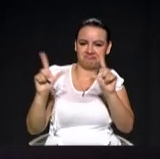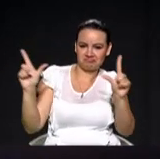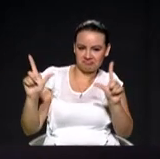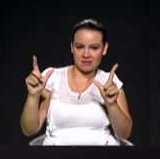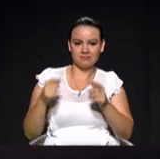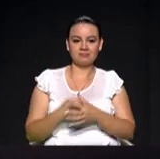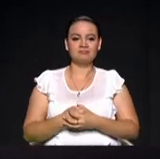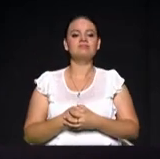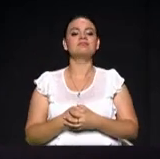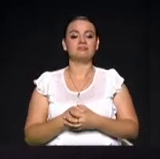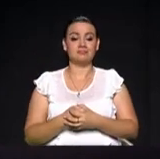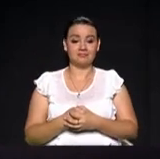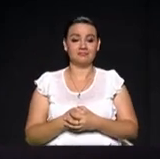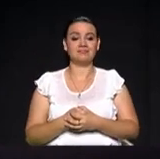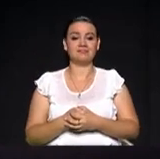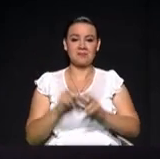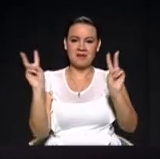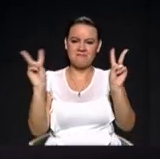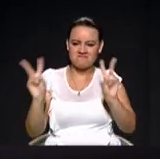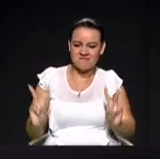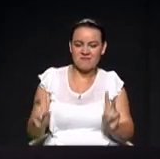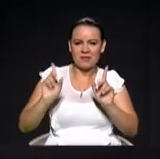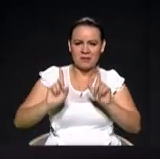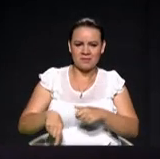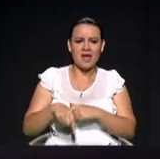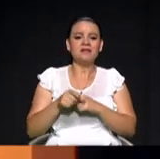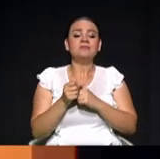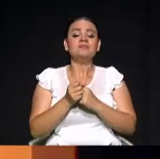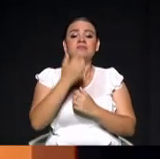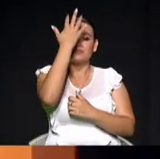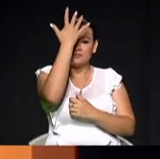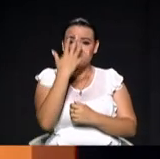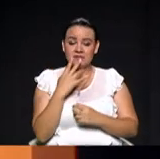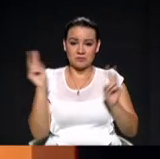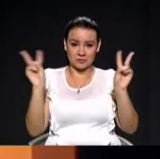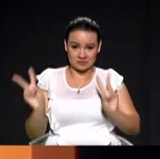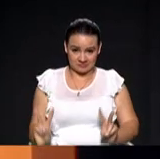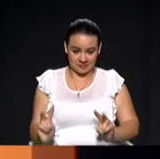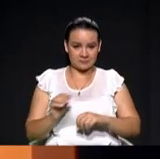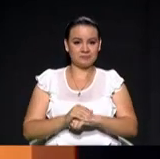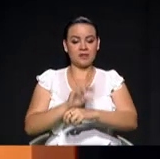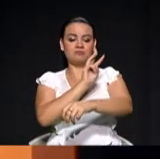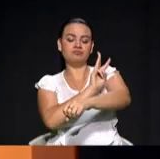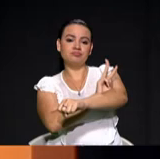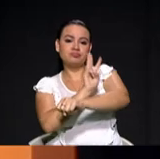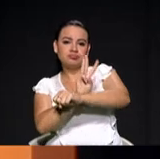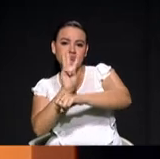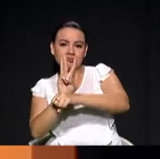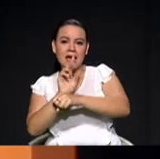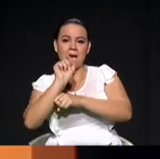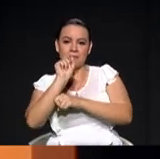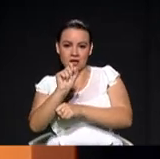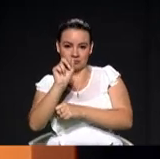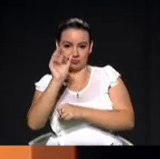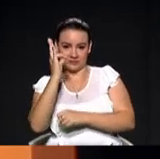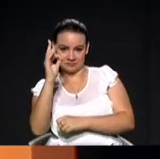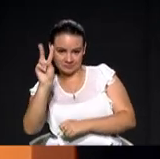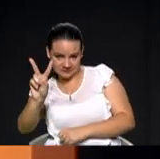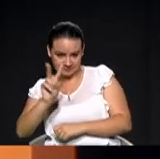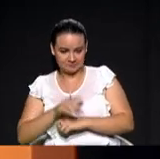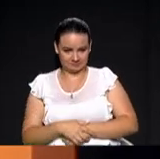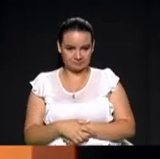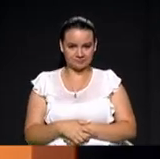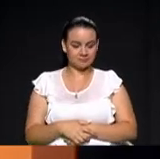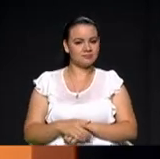en vivo y en directo a través de nuestra página web telemedellín punto tv y por supuesto a través de las diferentes redes sociales así es bueno sin más